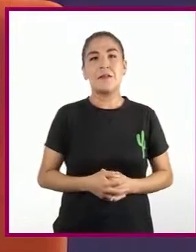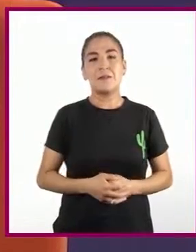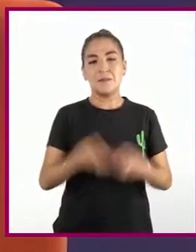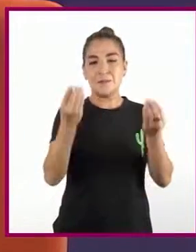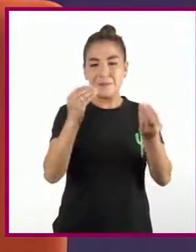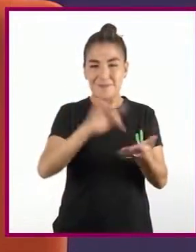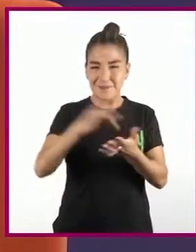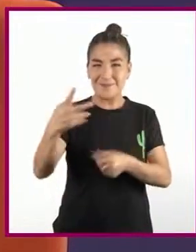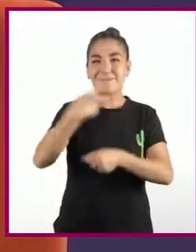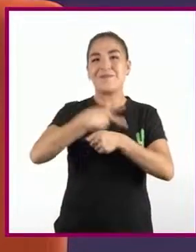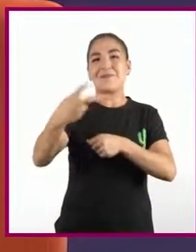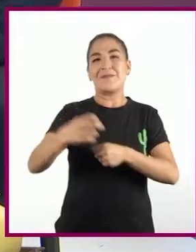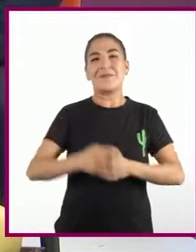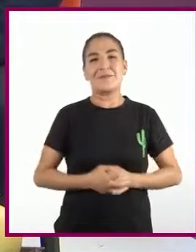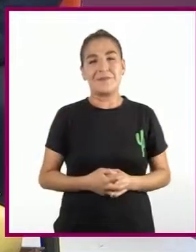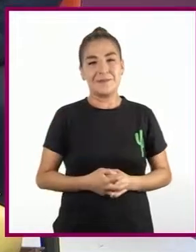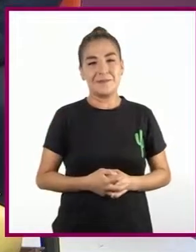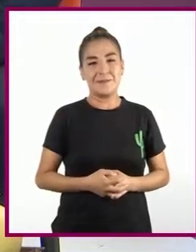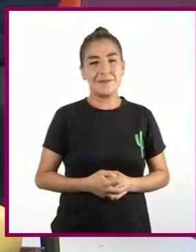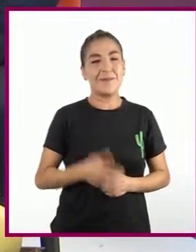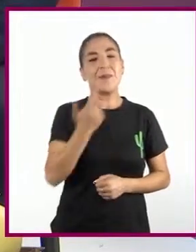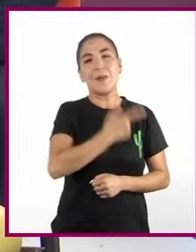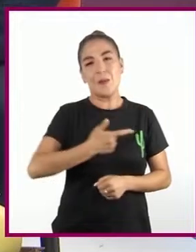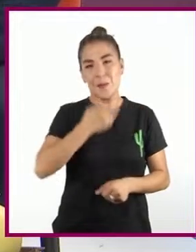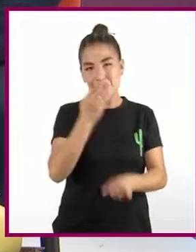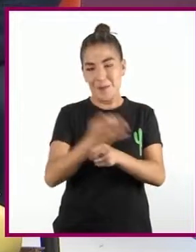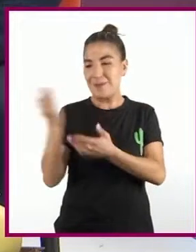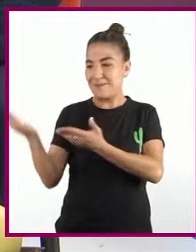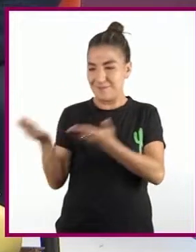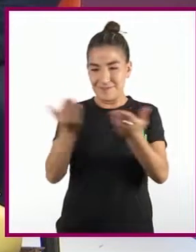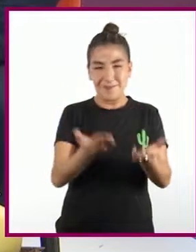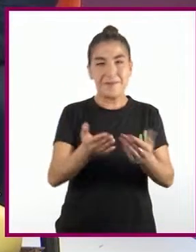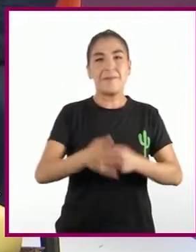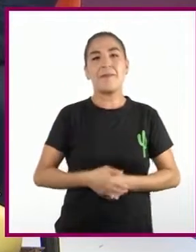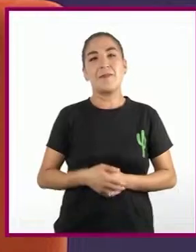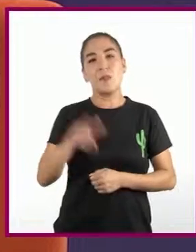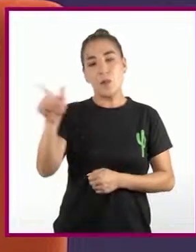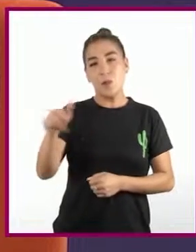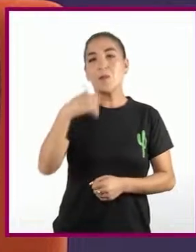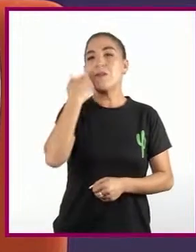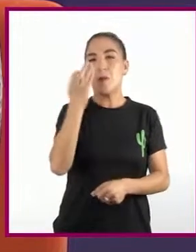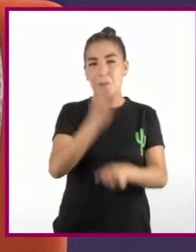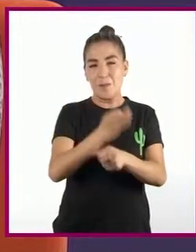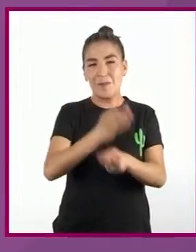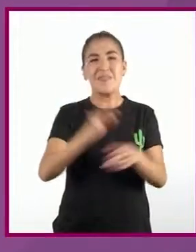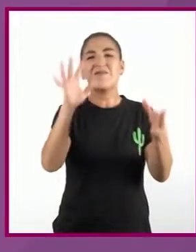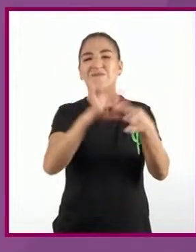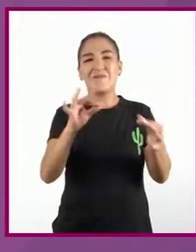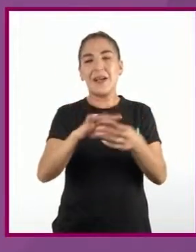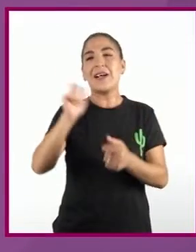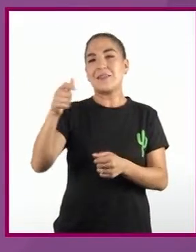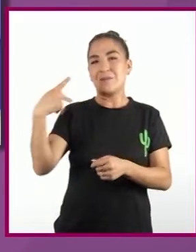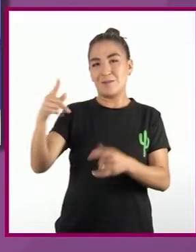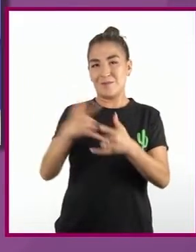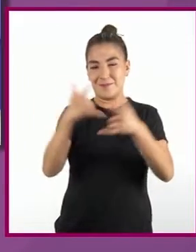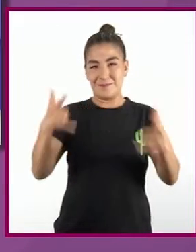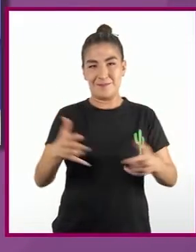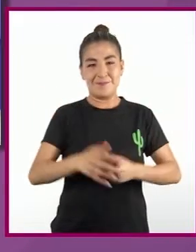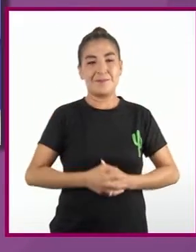Muchas gracias por la invitación. Es un gusto contar con su presencia. Si nos lo permite, daremos a conocer su